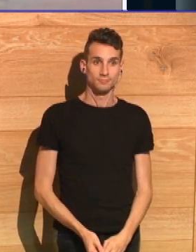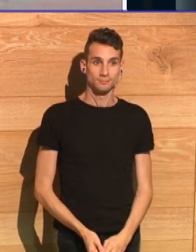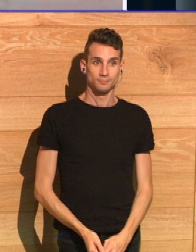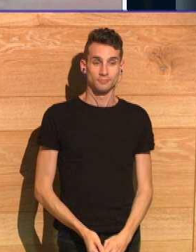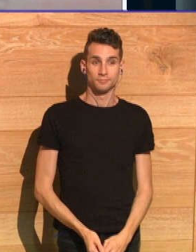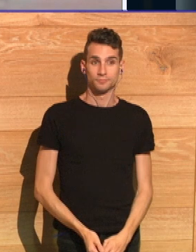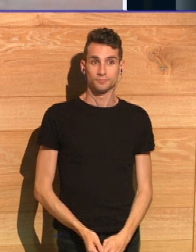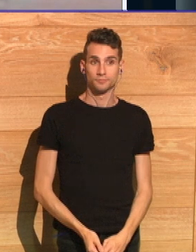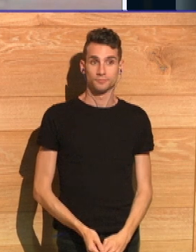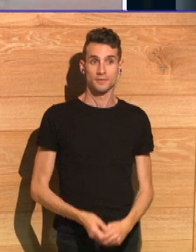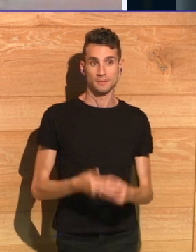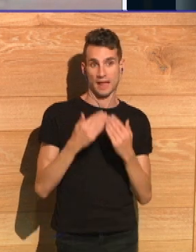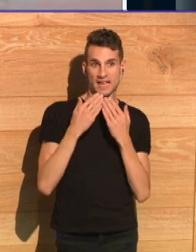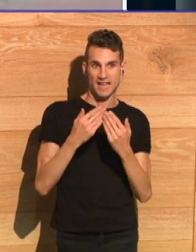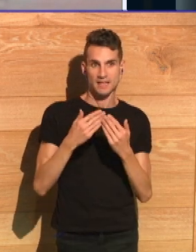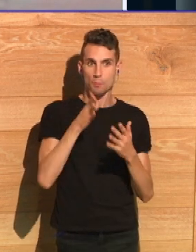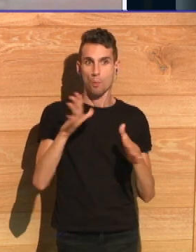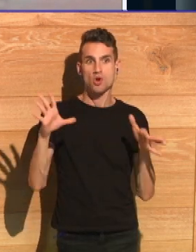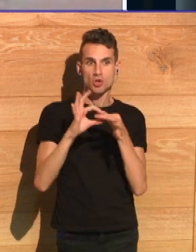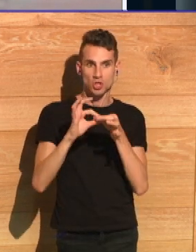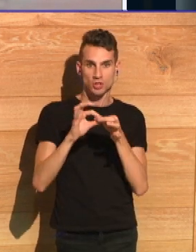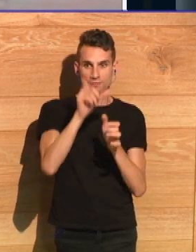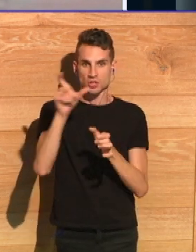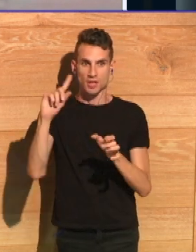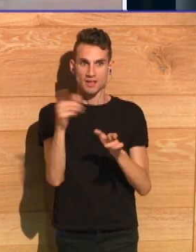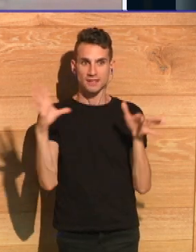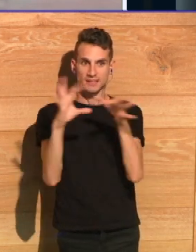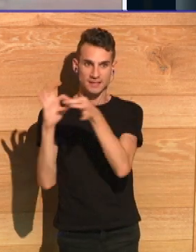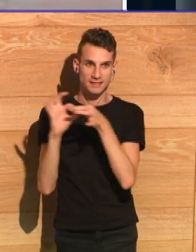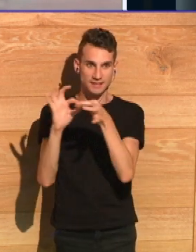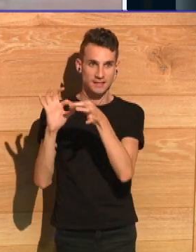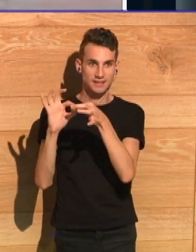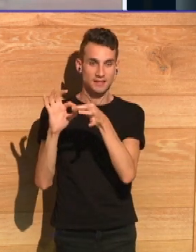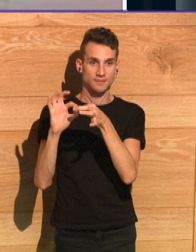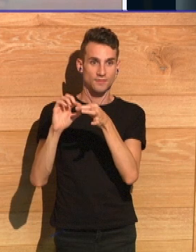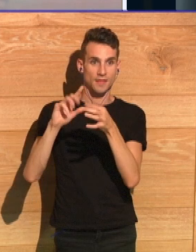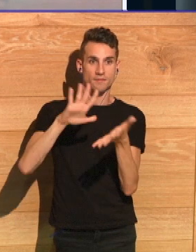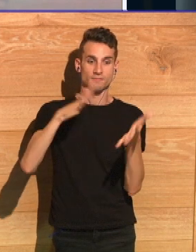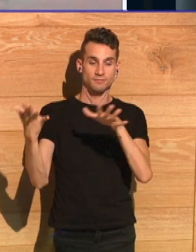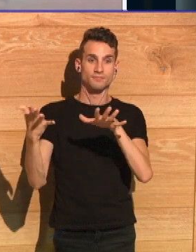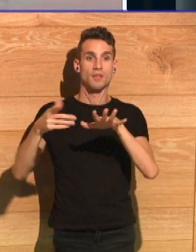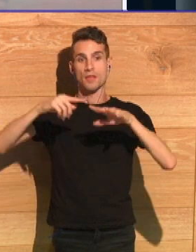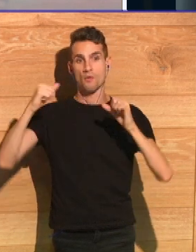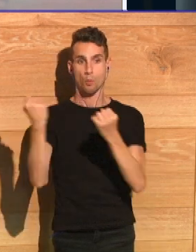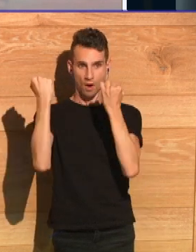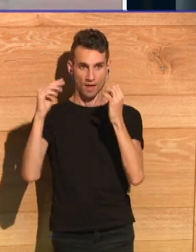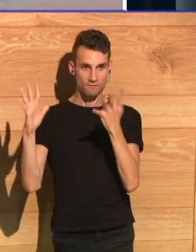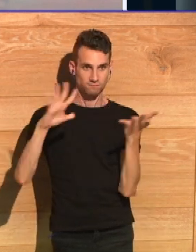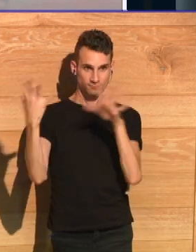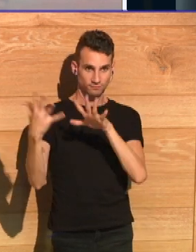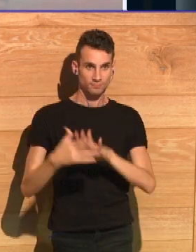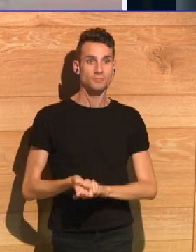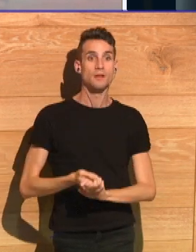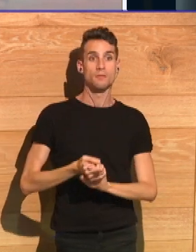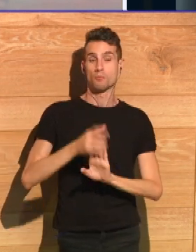Favorecer la conexión entre las personas, convertirla en una fuerza. Y bueno,